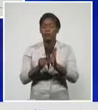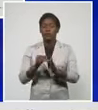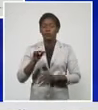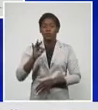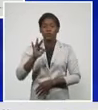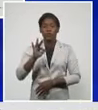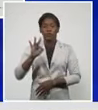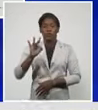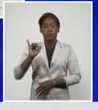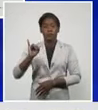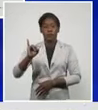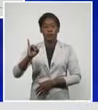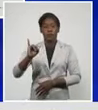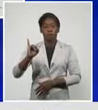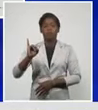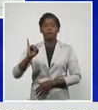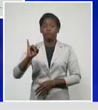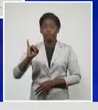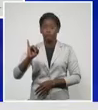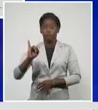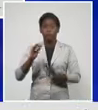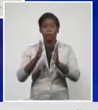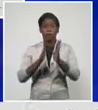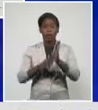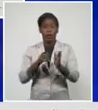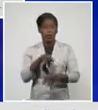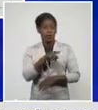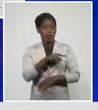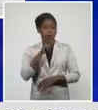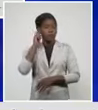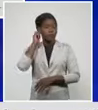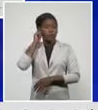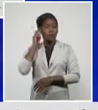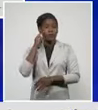16.886. Febrero, que fue la más alta,